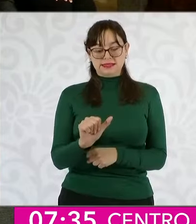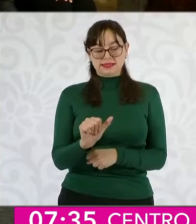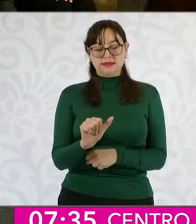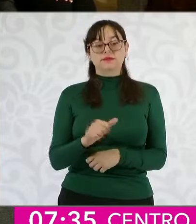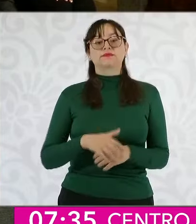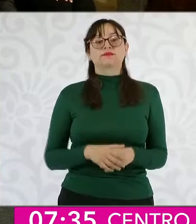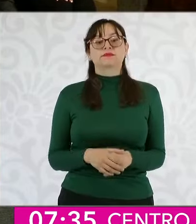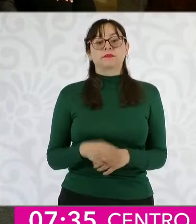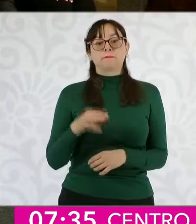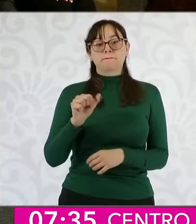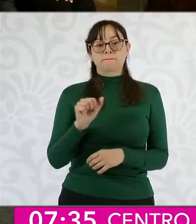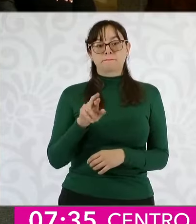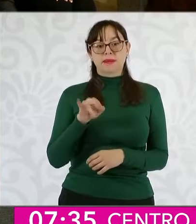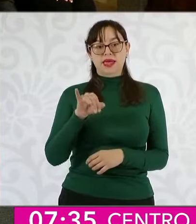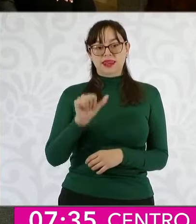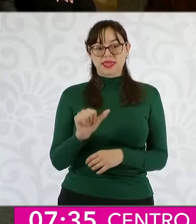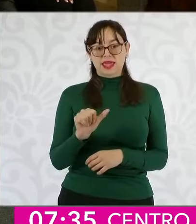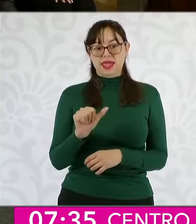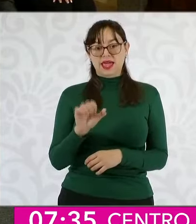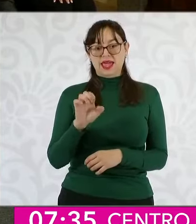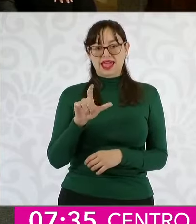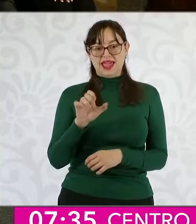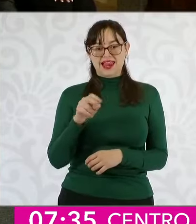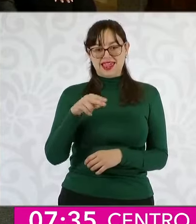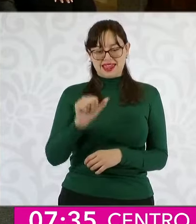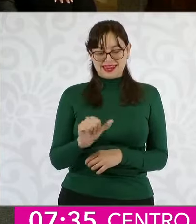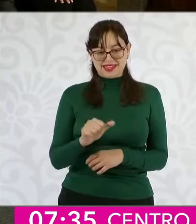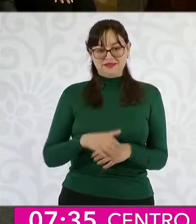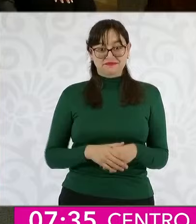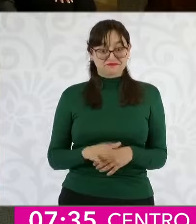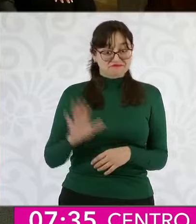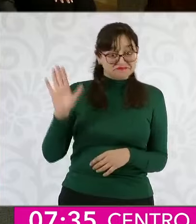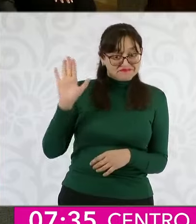Elena Gallego. Pueden hacer así para que.